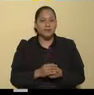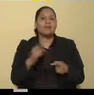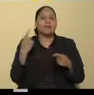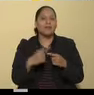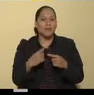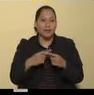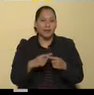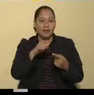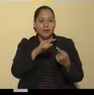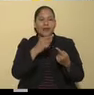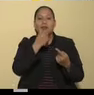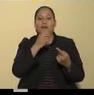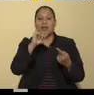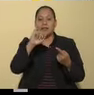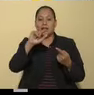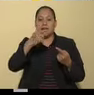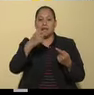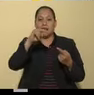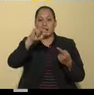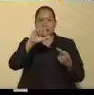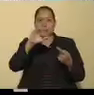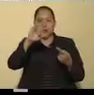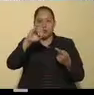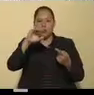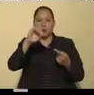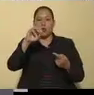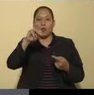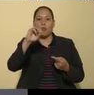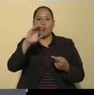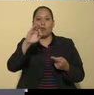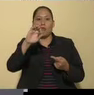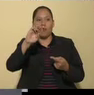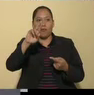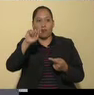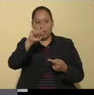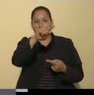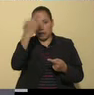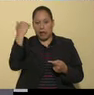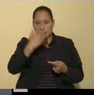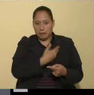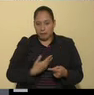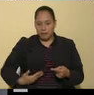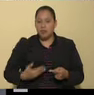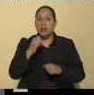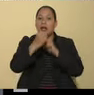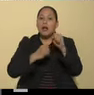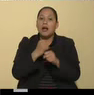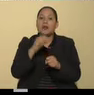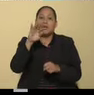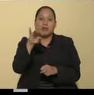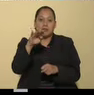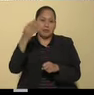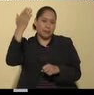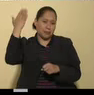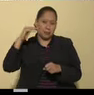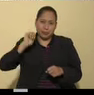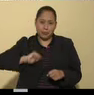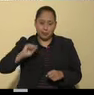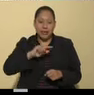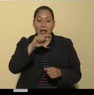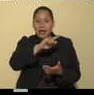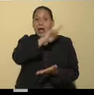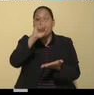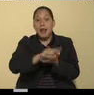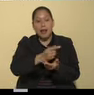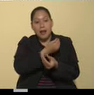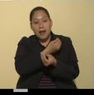de don Ignacio Comonfort, que fue presidente de la República en el siglo XIX y quien expidió la ley